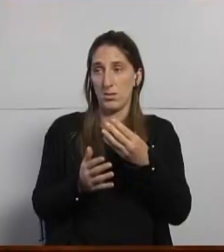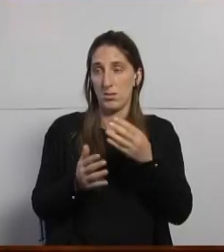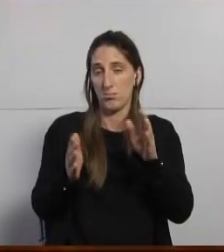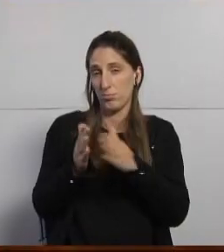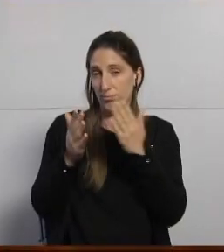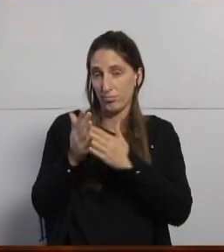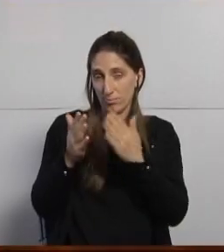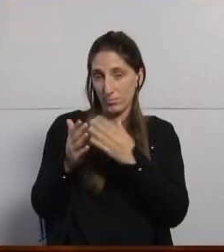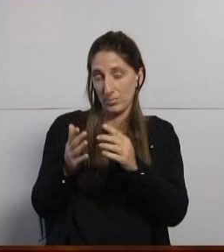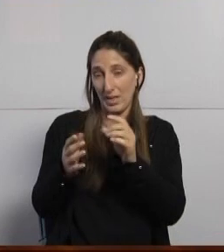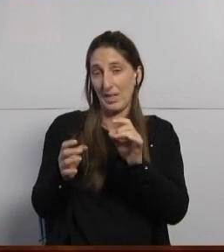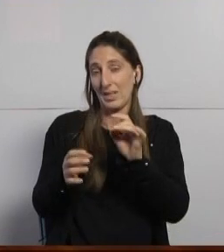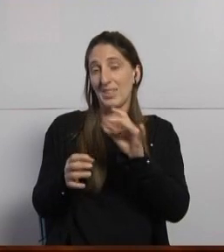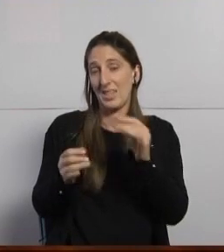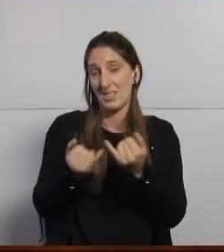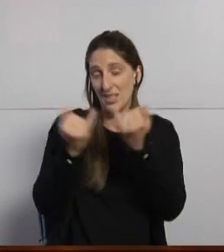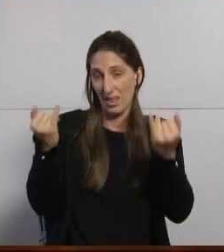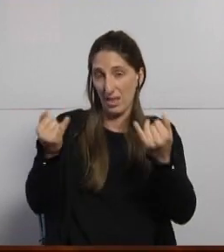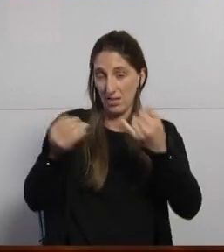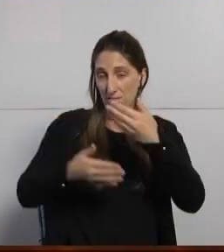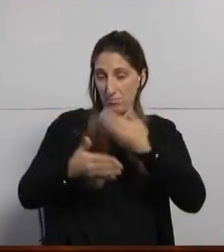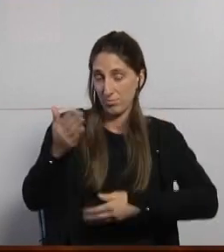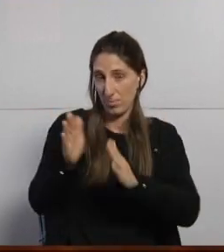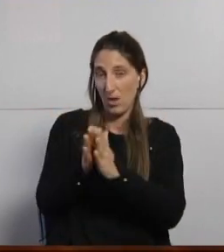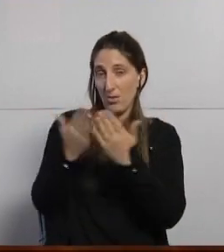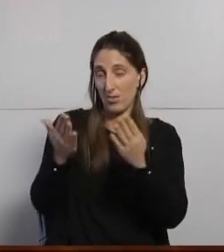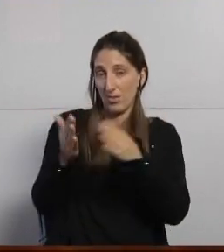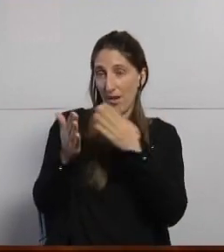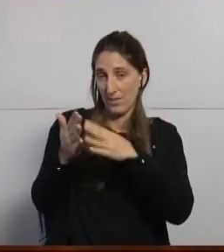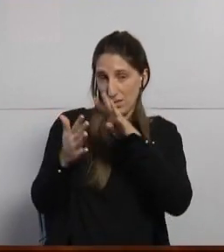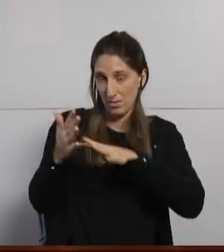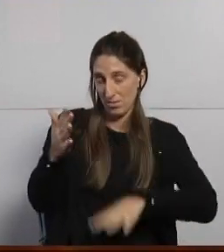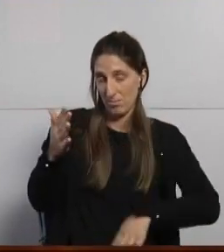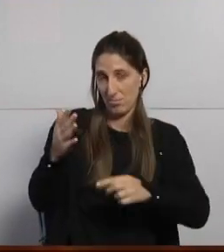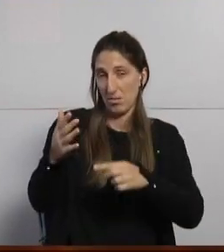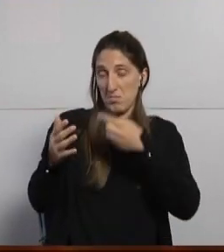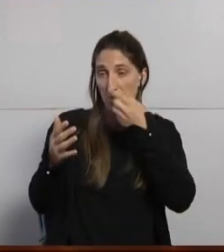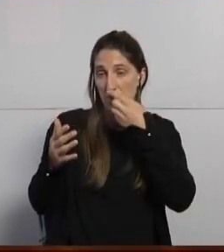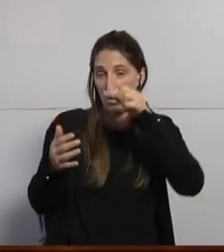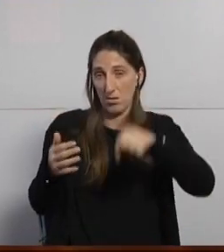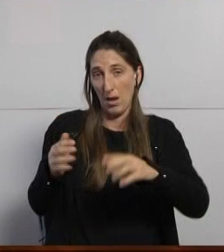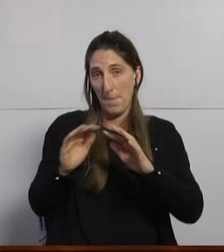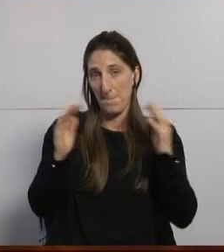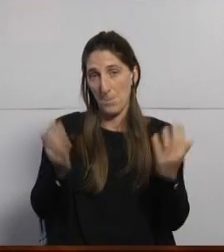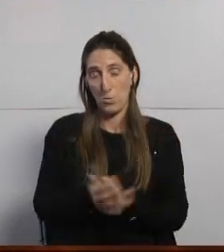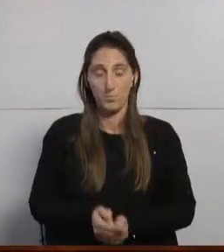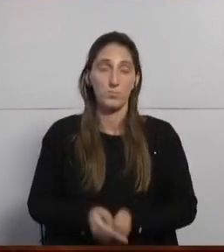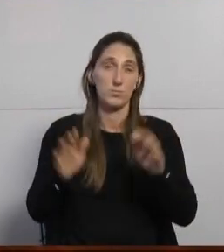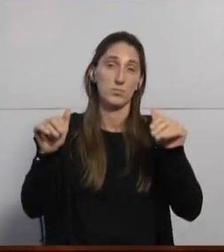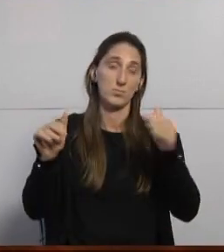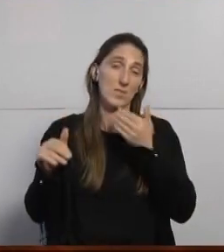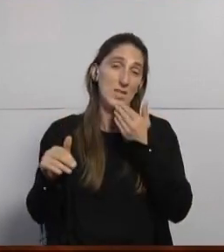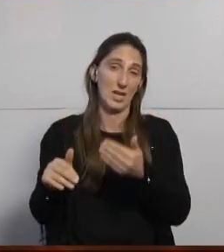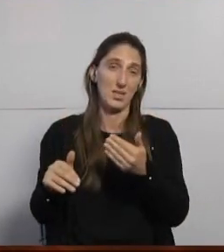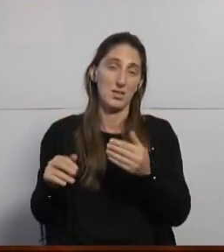en español, a la cual se pueden suscribir para estar informados sobre todo lo que está pasando en este interesante mundo. Y eso es todo, muchas gracias. Me pueden seguir